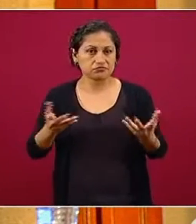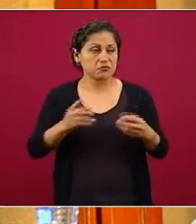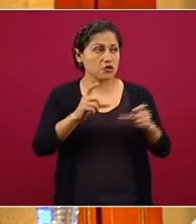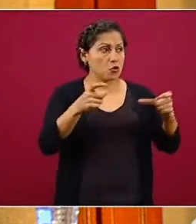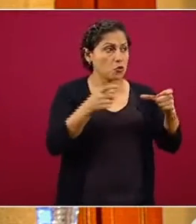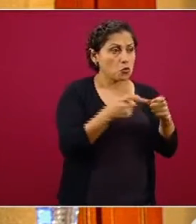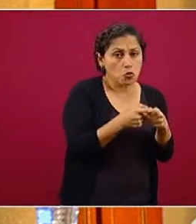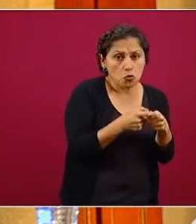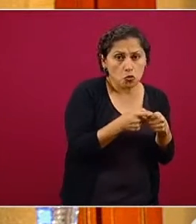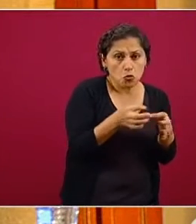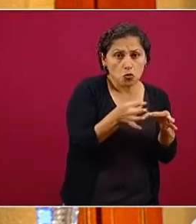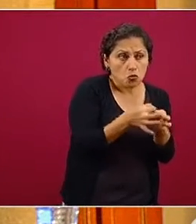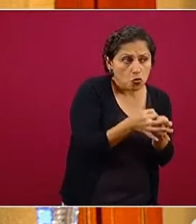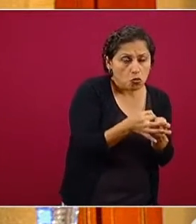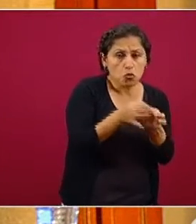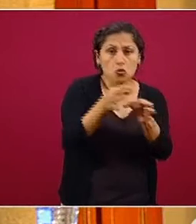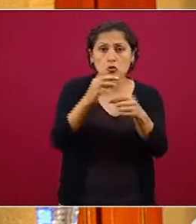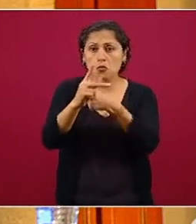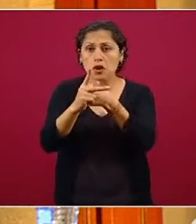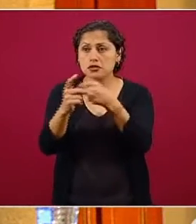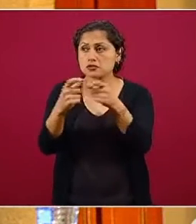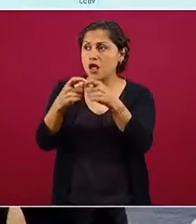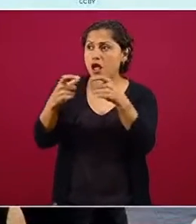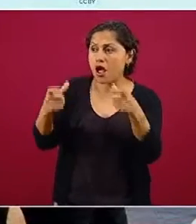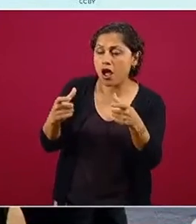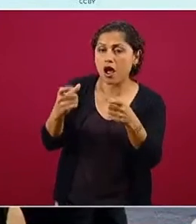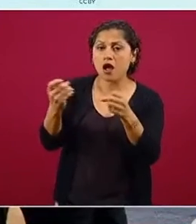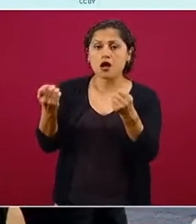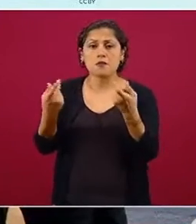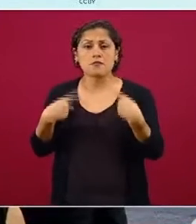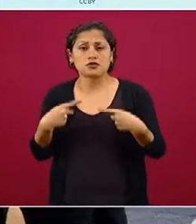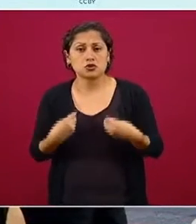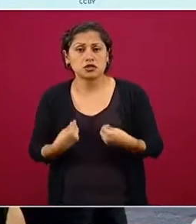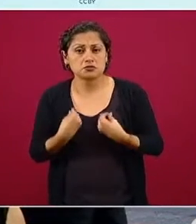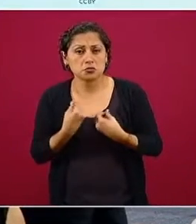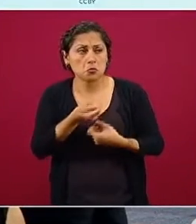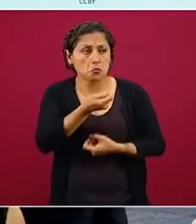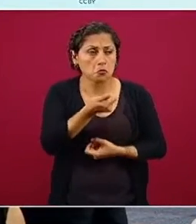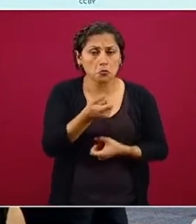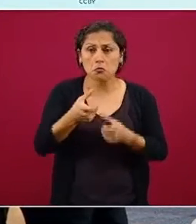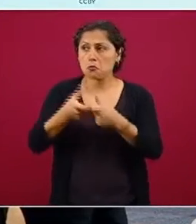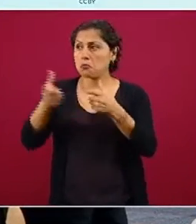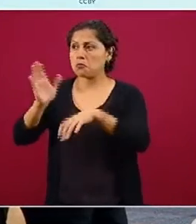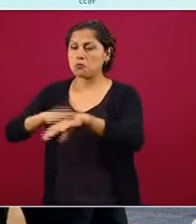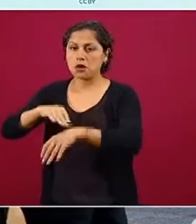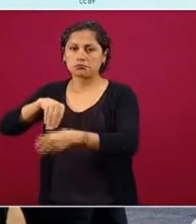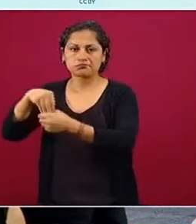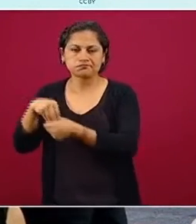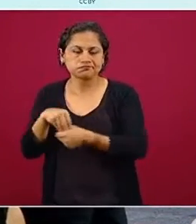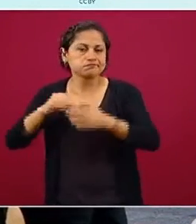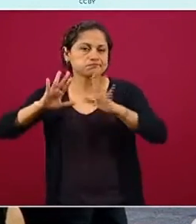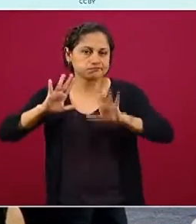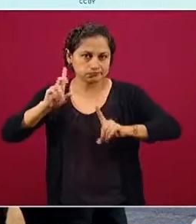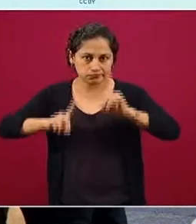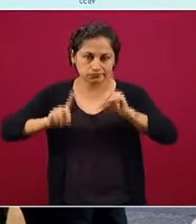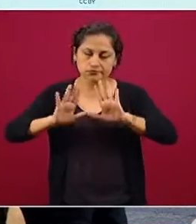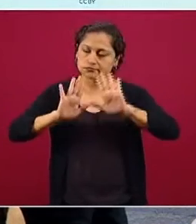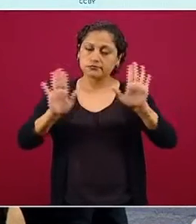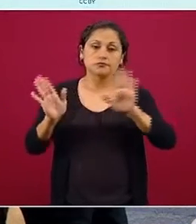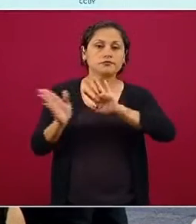120 millones de personas. Es imposible que eso ocurra. Pero para poderlas comparar válidamente, se divide por